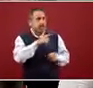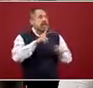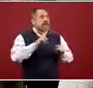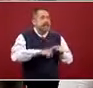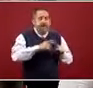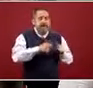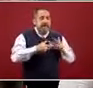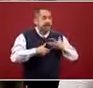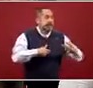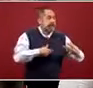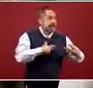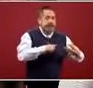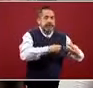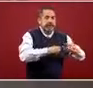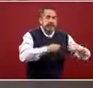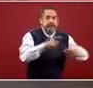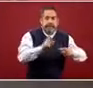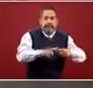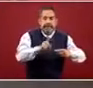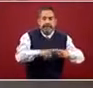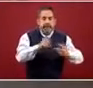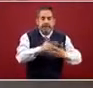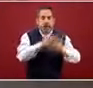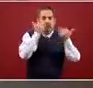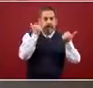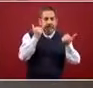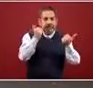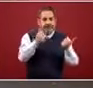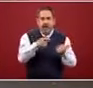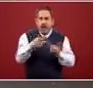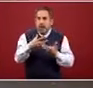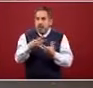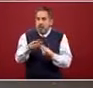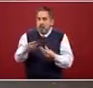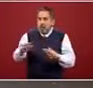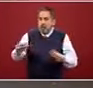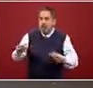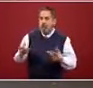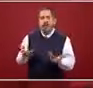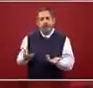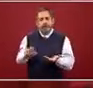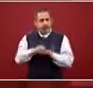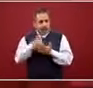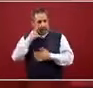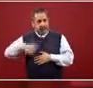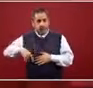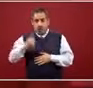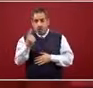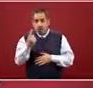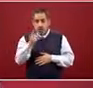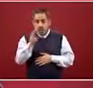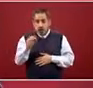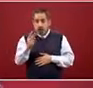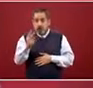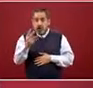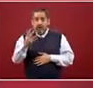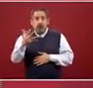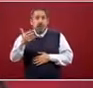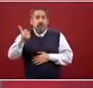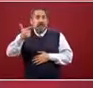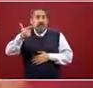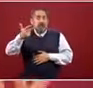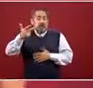casos. Aquí lo acabamos de mostrar, tenemos hasta ahorita 1%, irá creciendo, 2, 3, 5, 7,